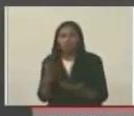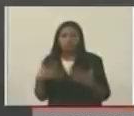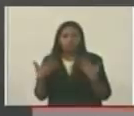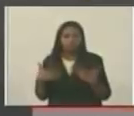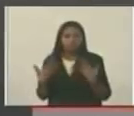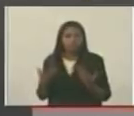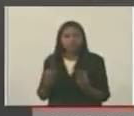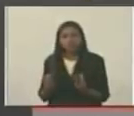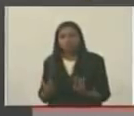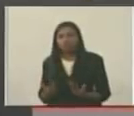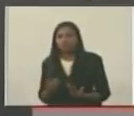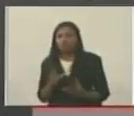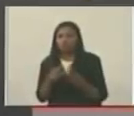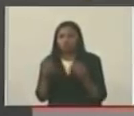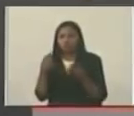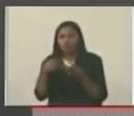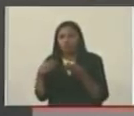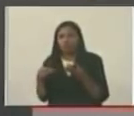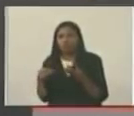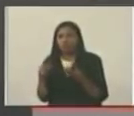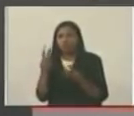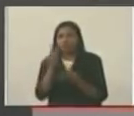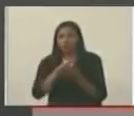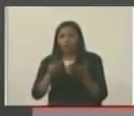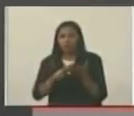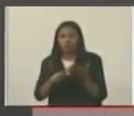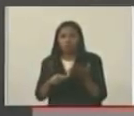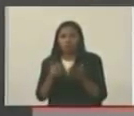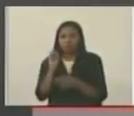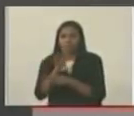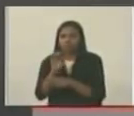disfrutando toda la lectura de todos los mensajes,